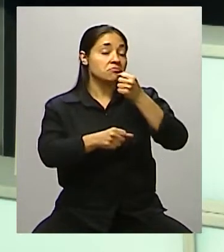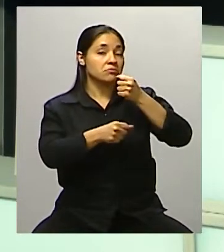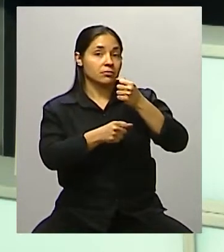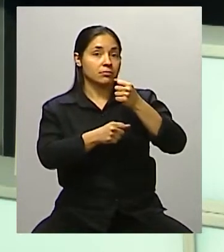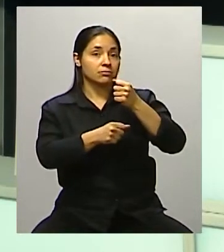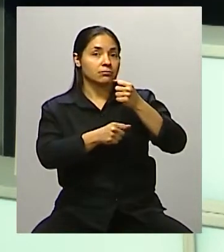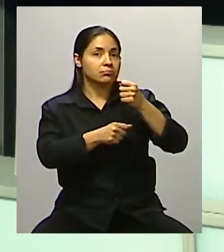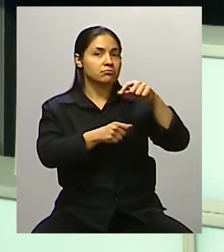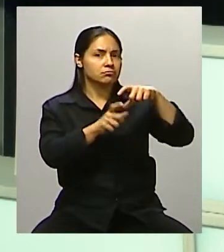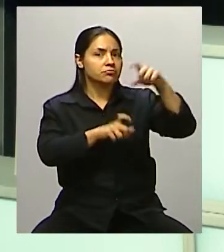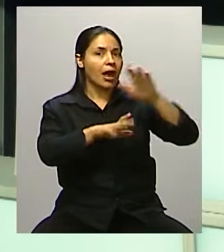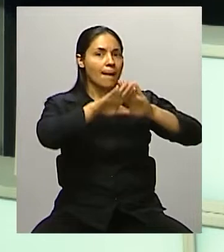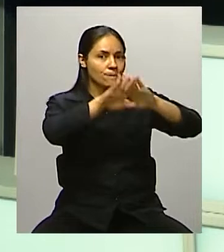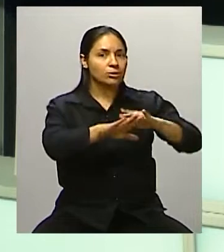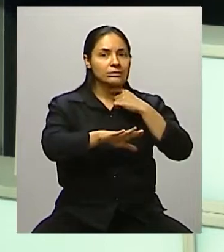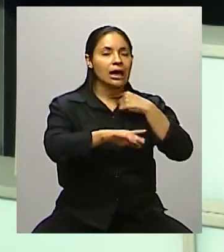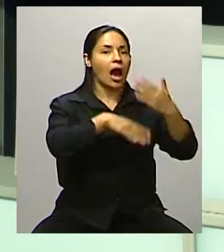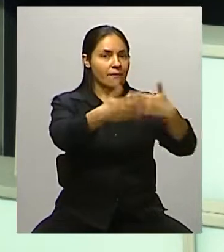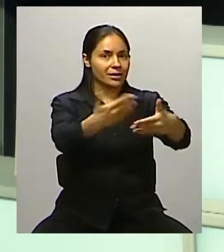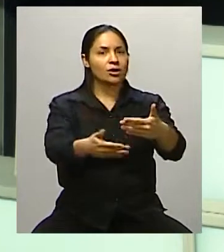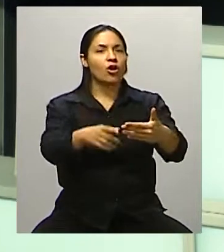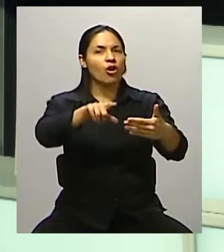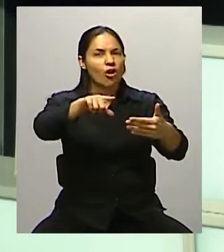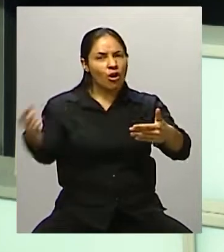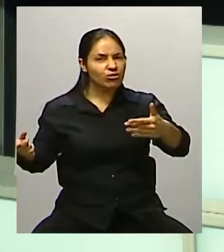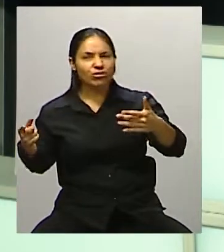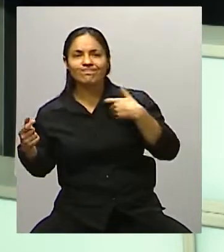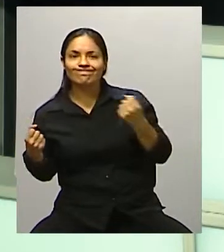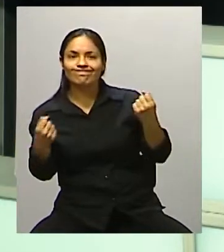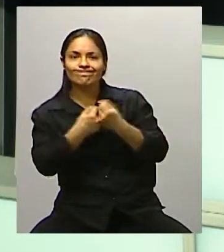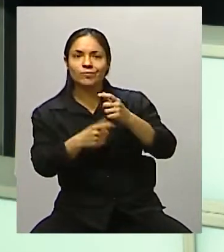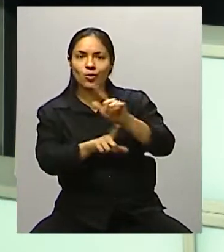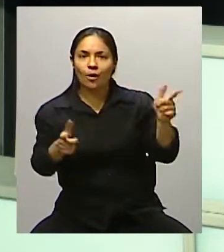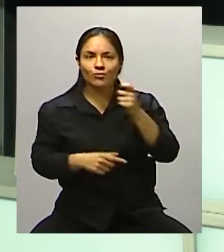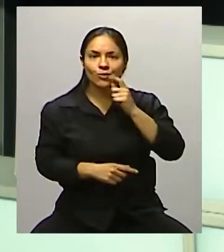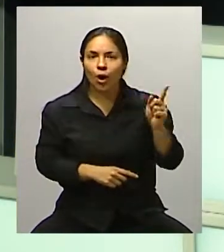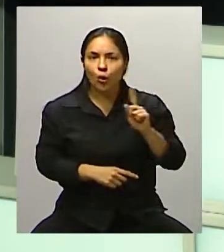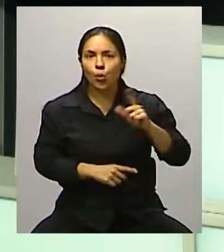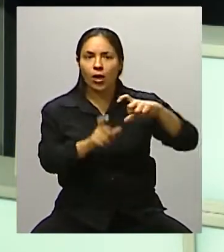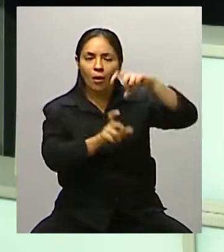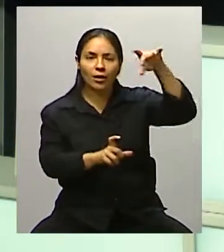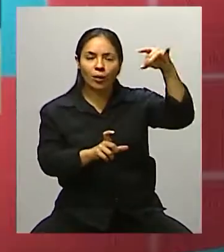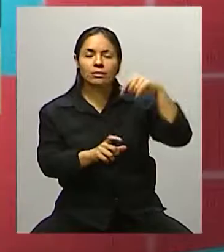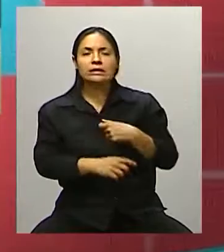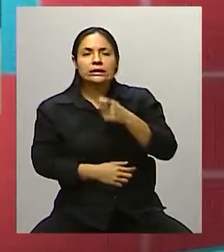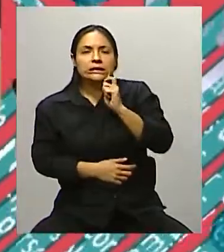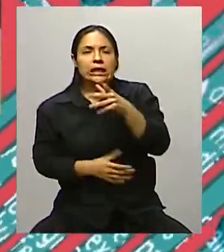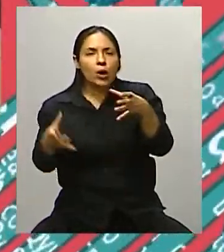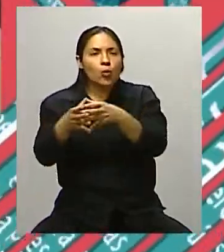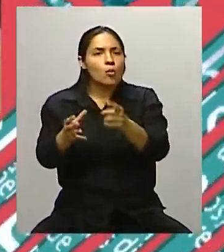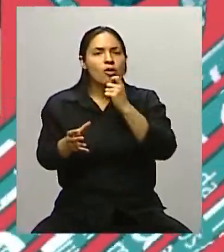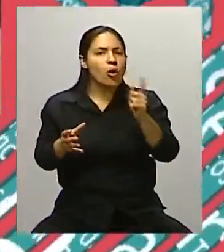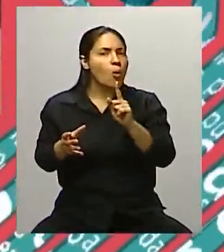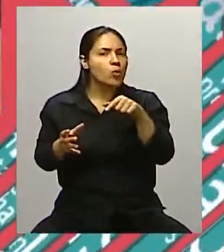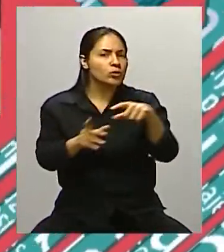avance, aunque también hay algunos que son detractores. ¿Cuáles son los que se resisten al cambio con la boleta única? A